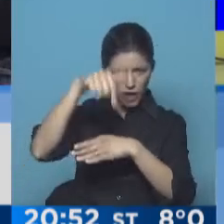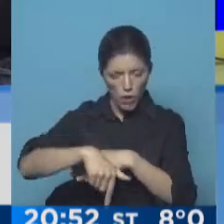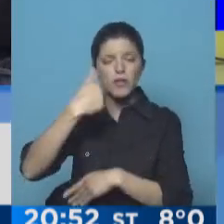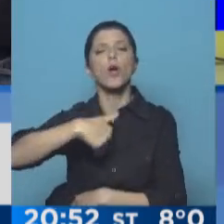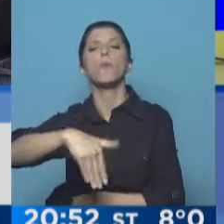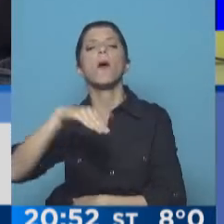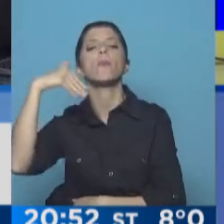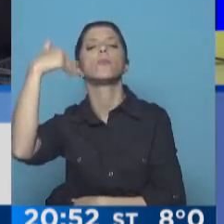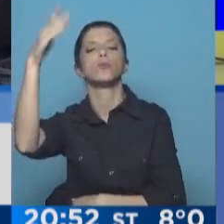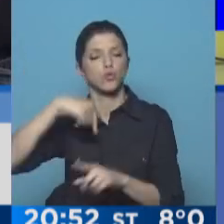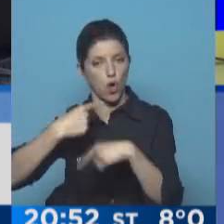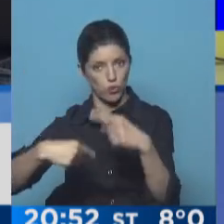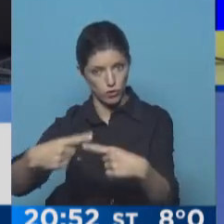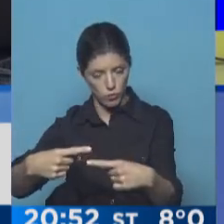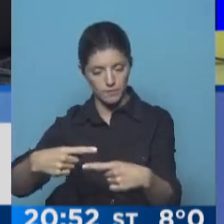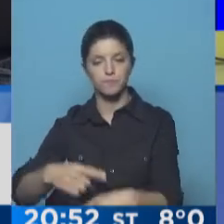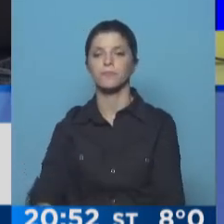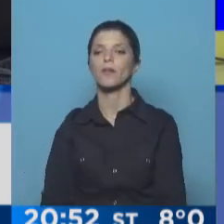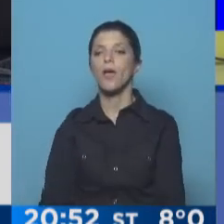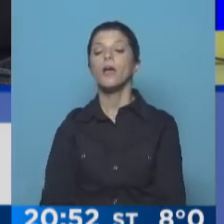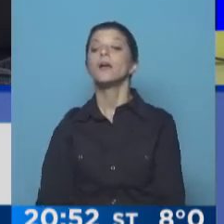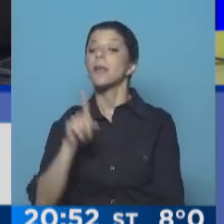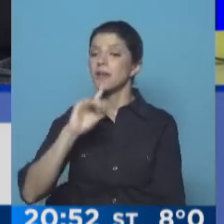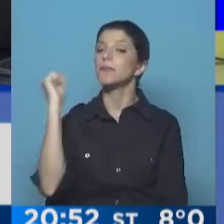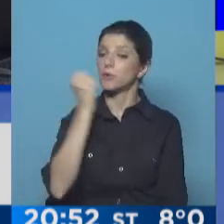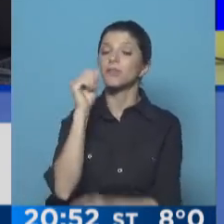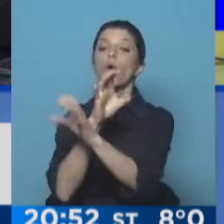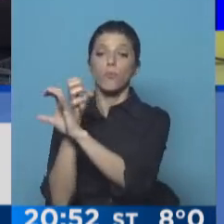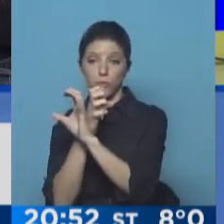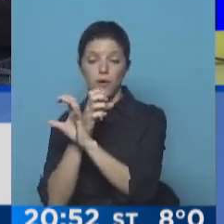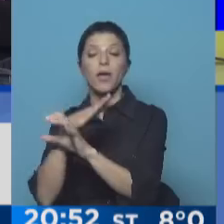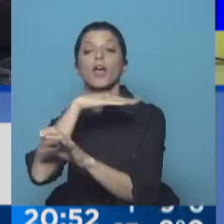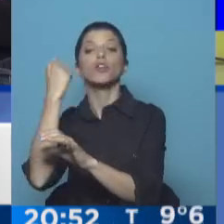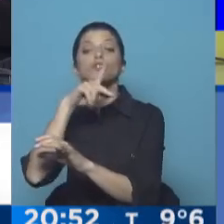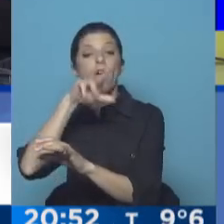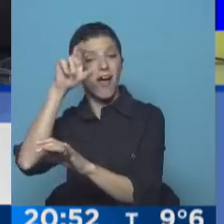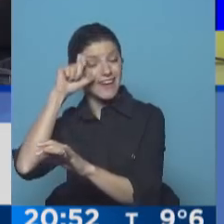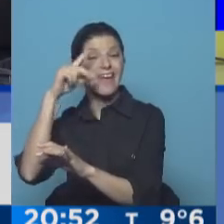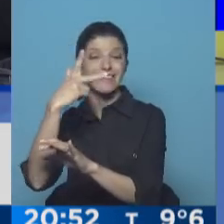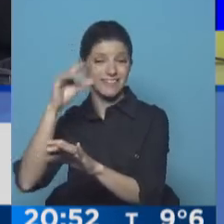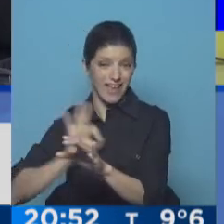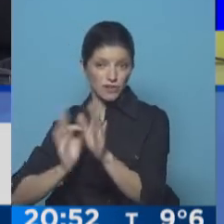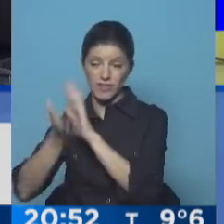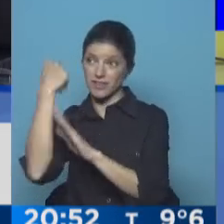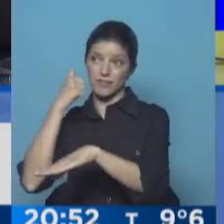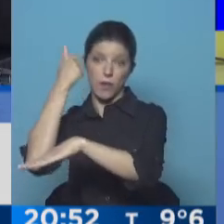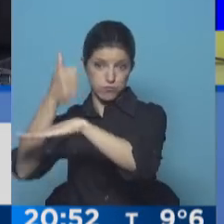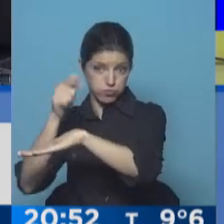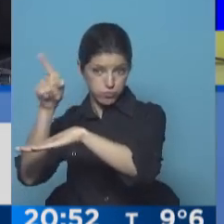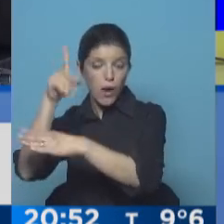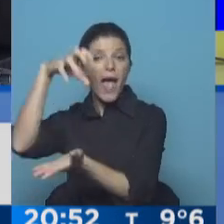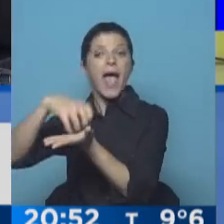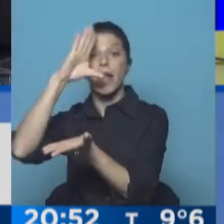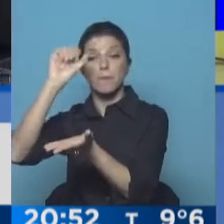para el futuro. Un momento importante fue la videoconferencia con Julian Assange, que recordemos que hace más de 3 años que está recluido en la embajada